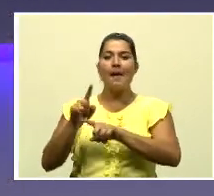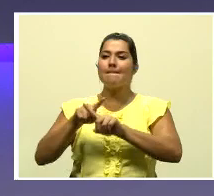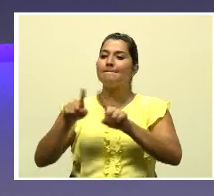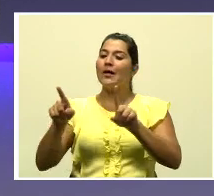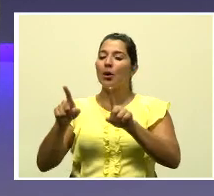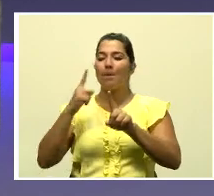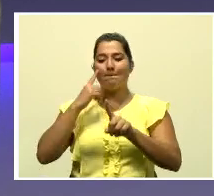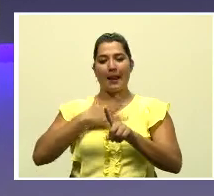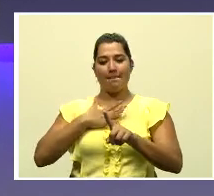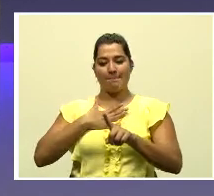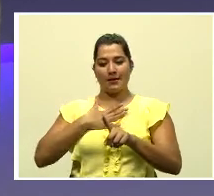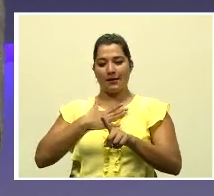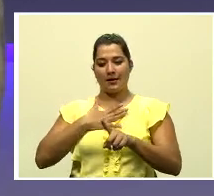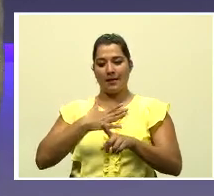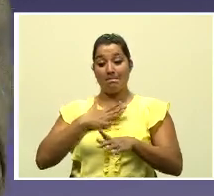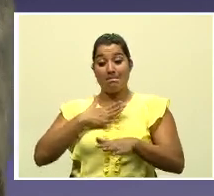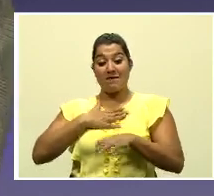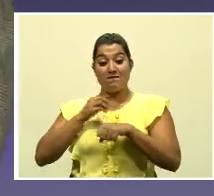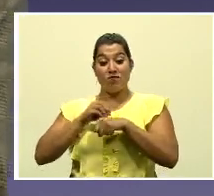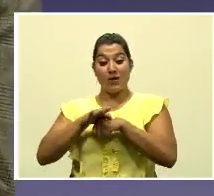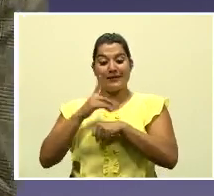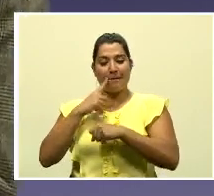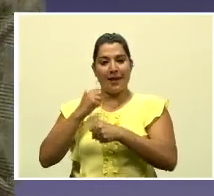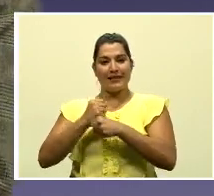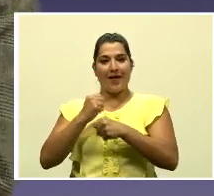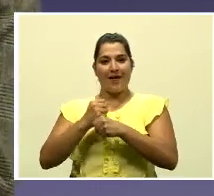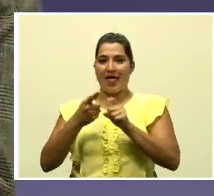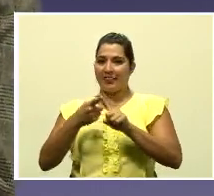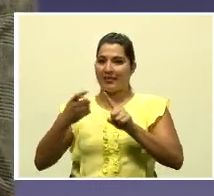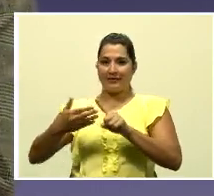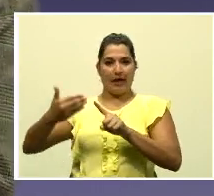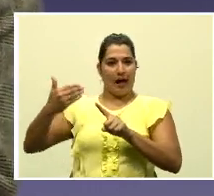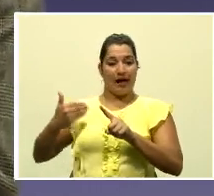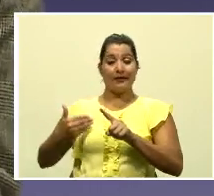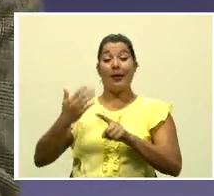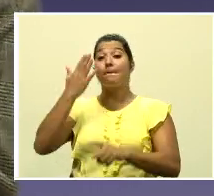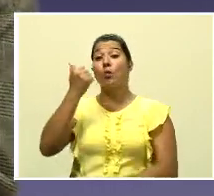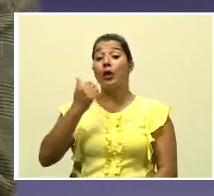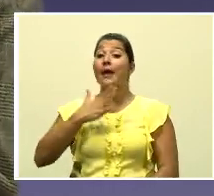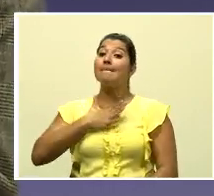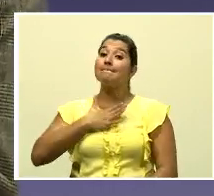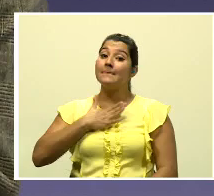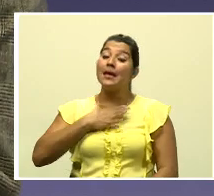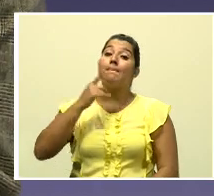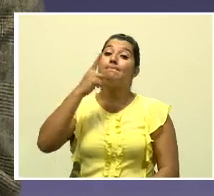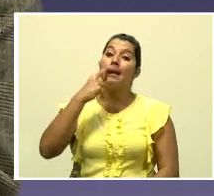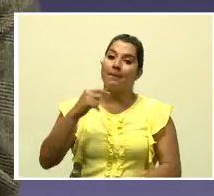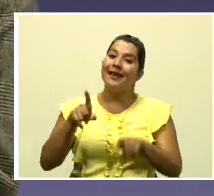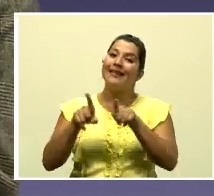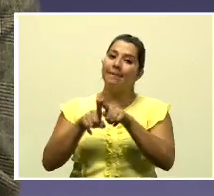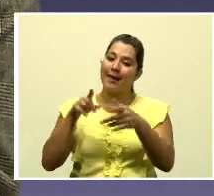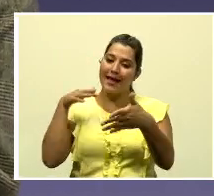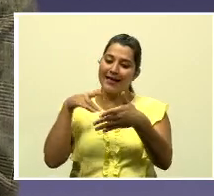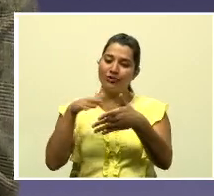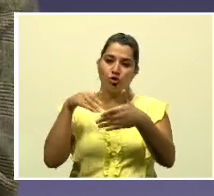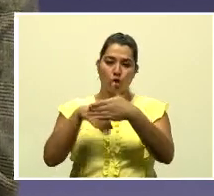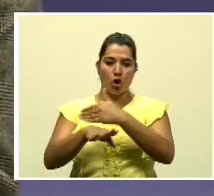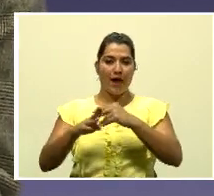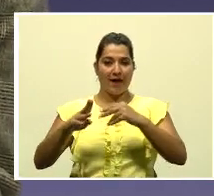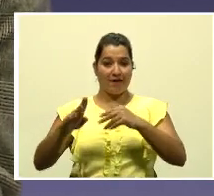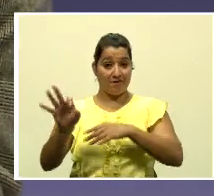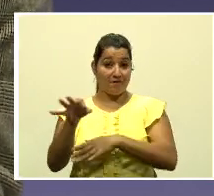antes, porque mi padre había estudiado también en Francia hace muchos años, antes de la Segunda Guerra